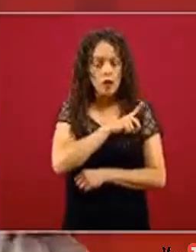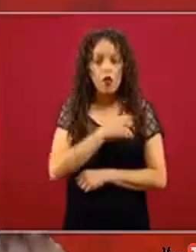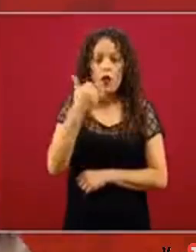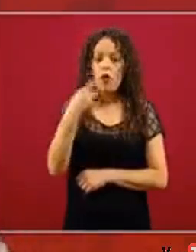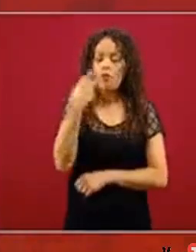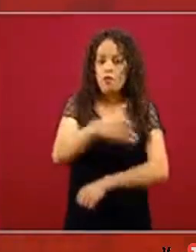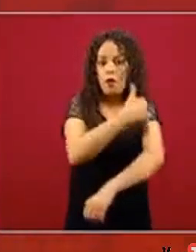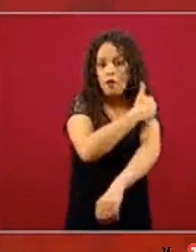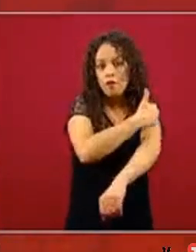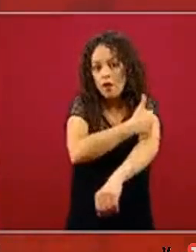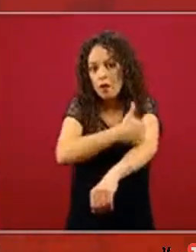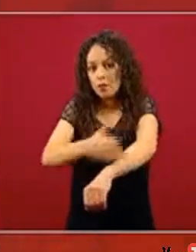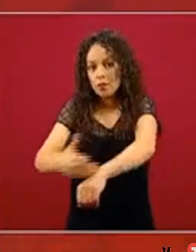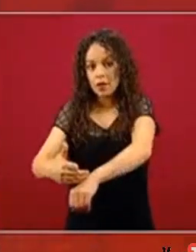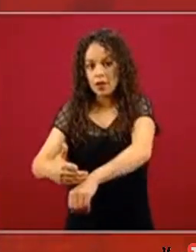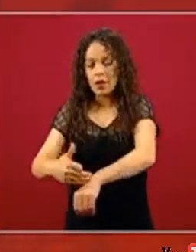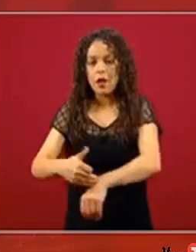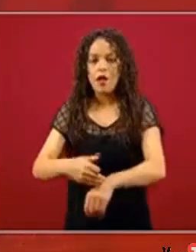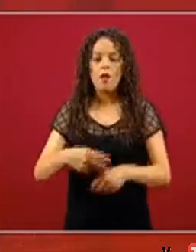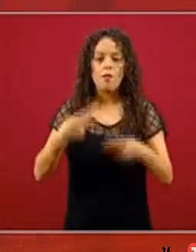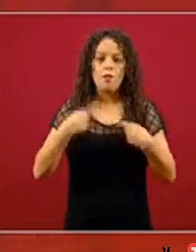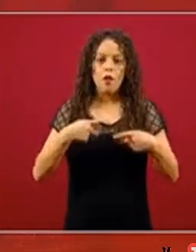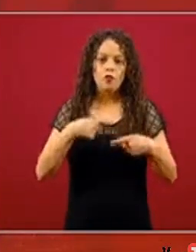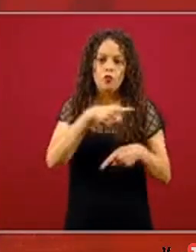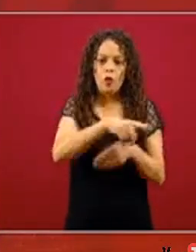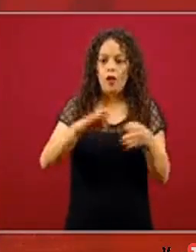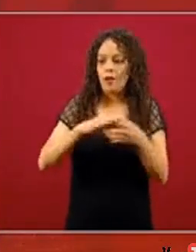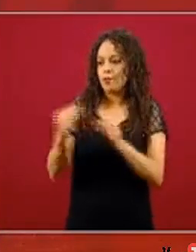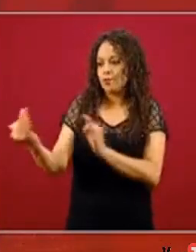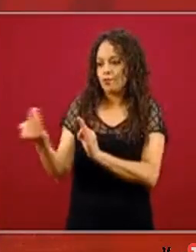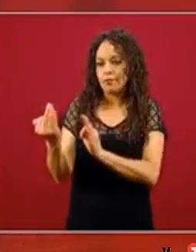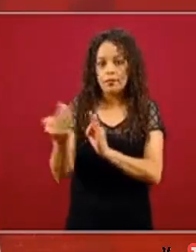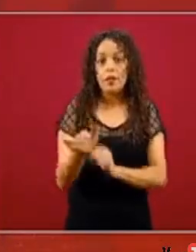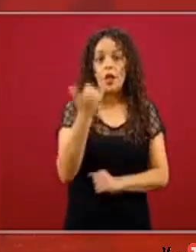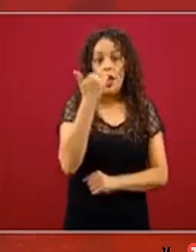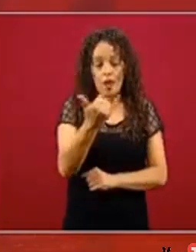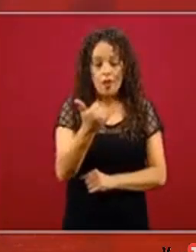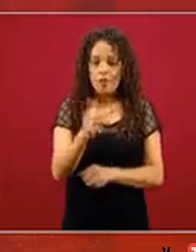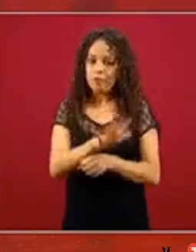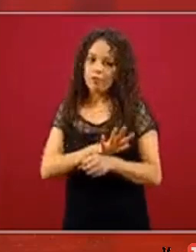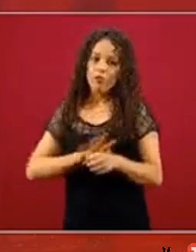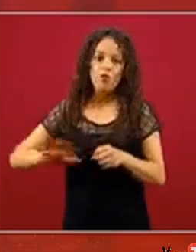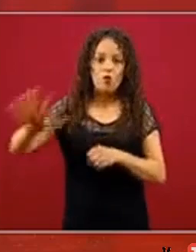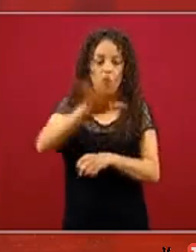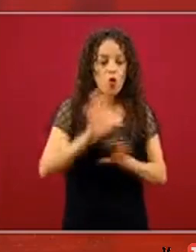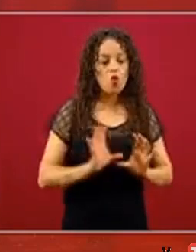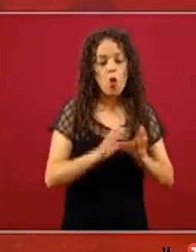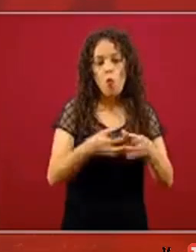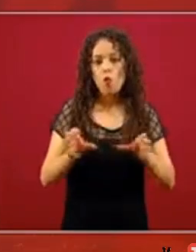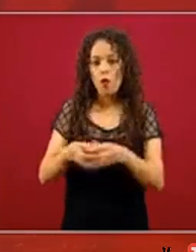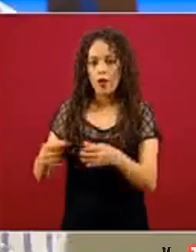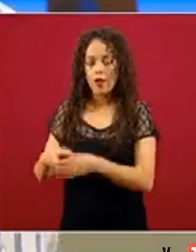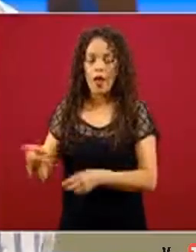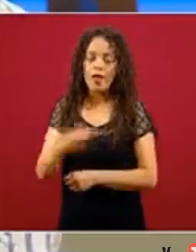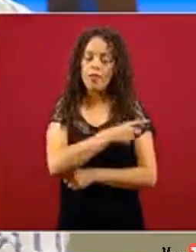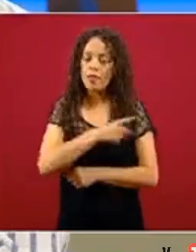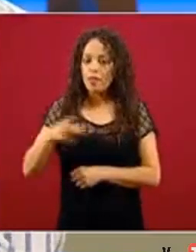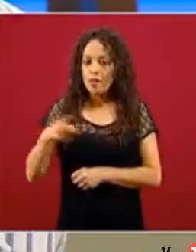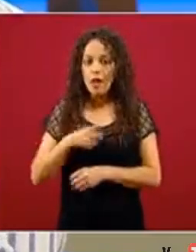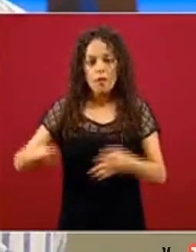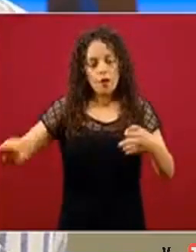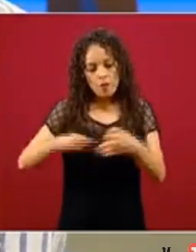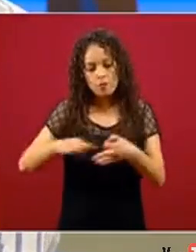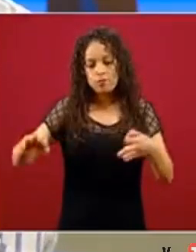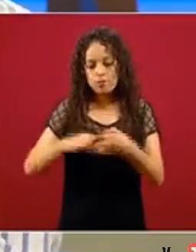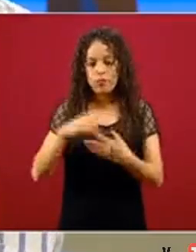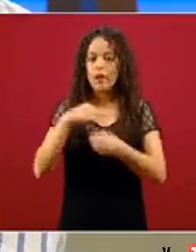sus allegados y en general de la comunidad. Lávese continuamente las manos todas las veces que pueda, hágalo